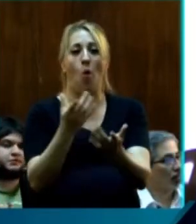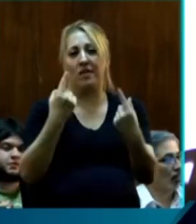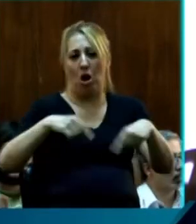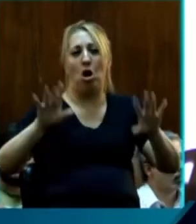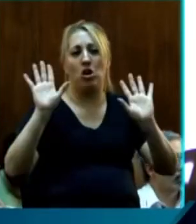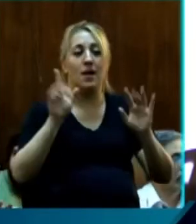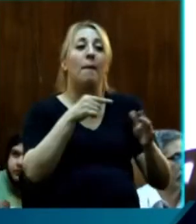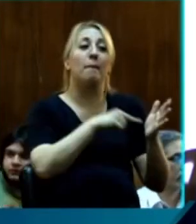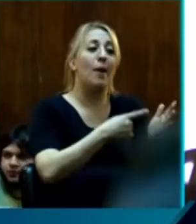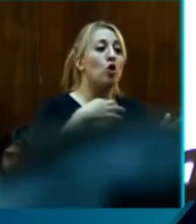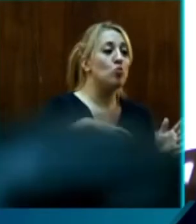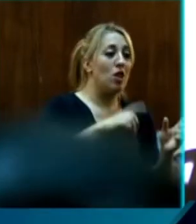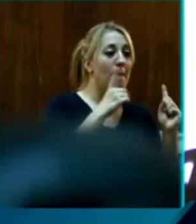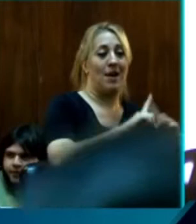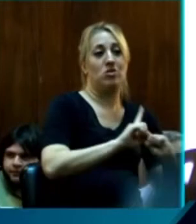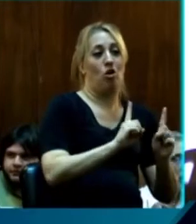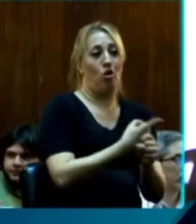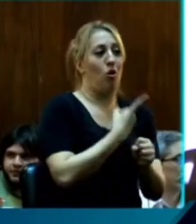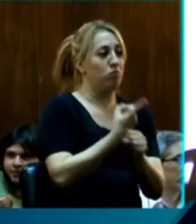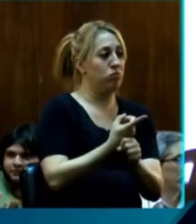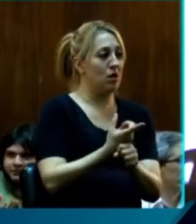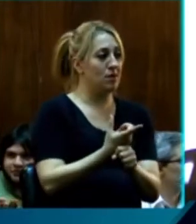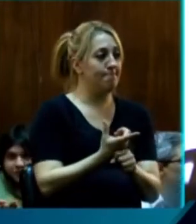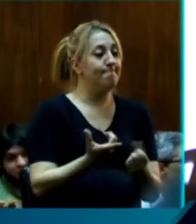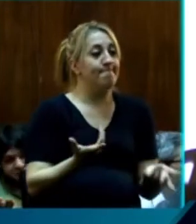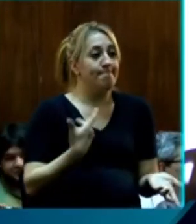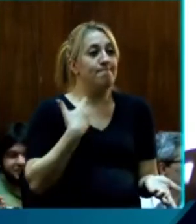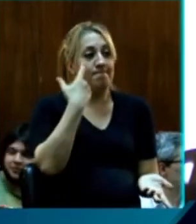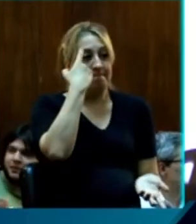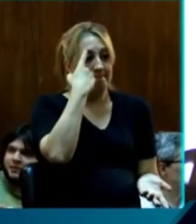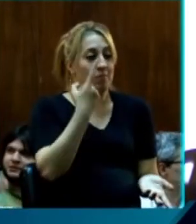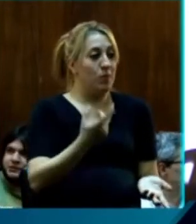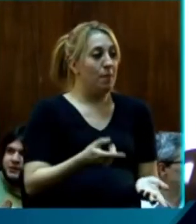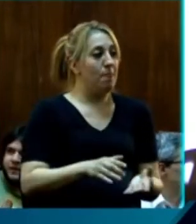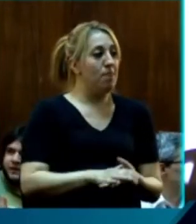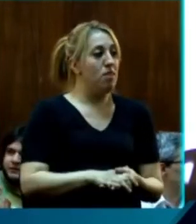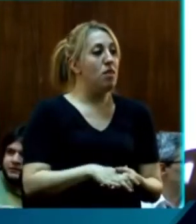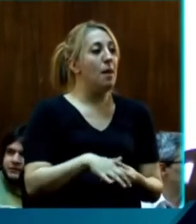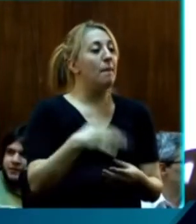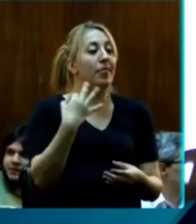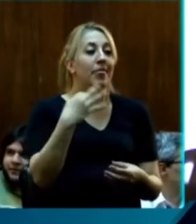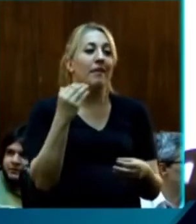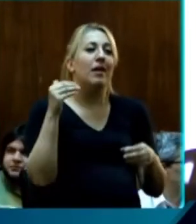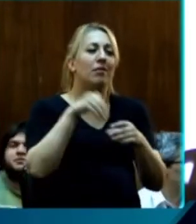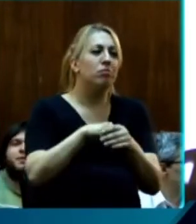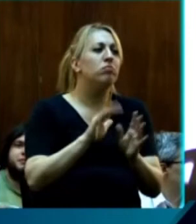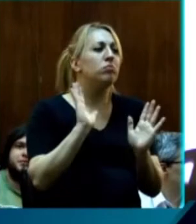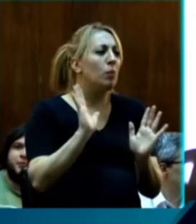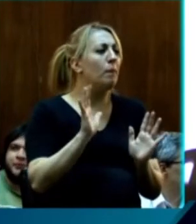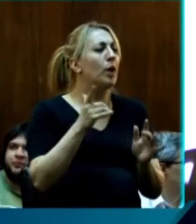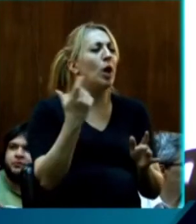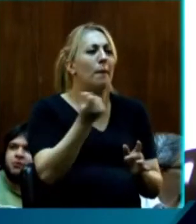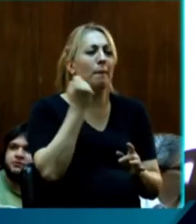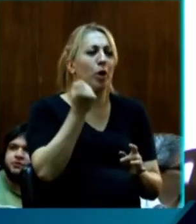con el salario del docente no. Así que entiendo que puede no interesarle la intervención, pero esto es importante que se tenga en